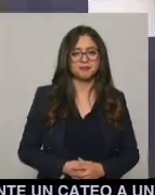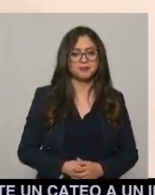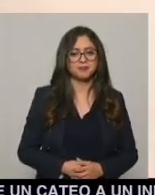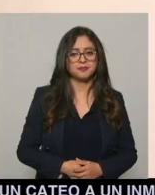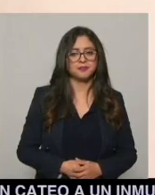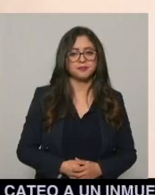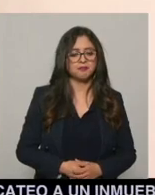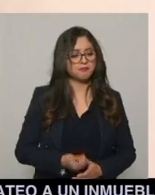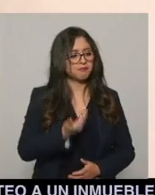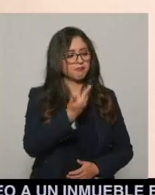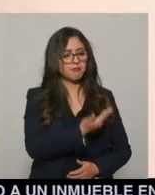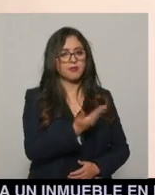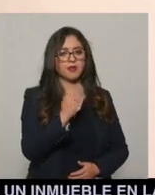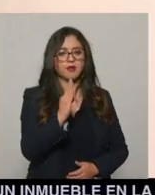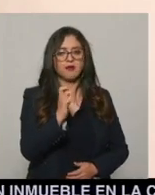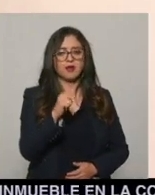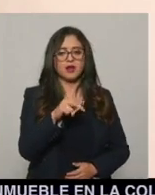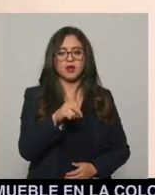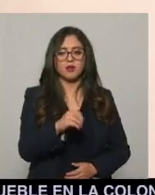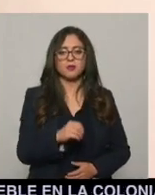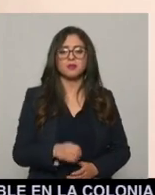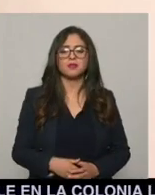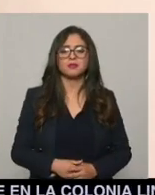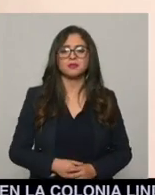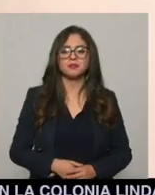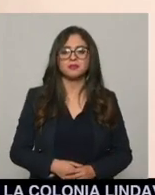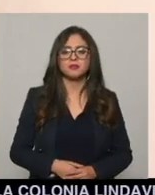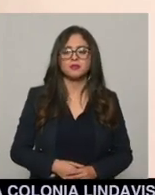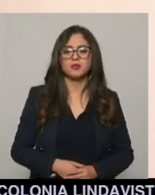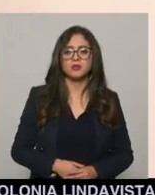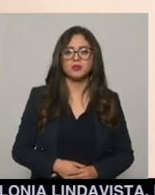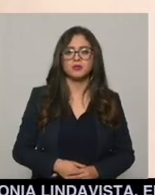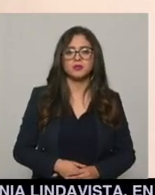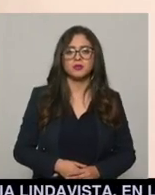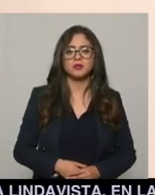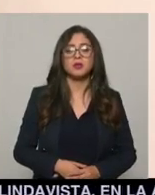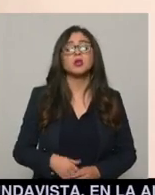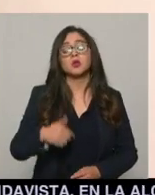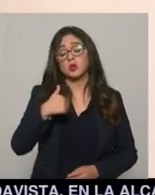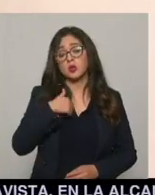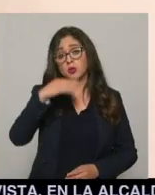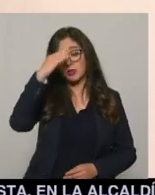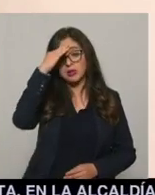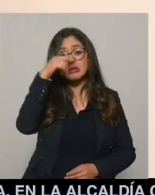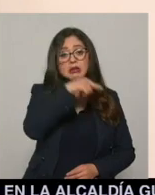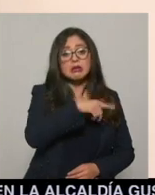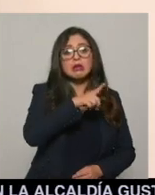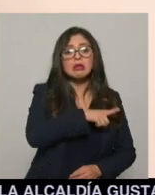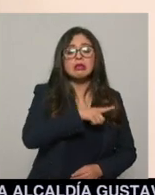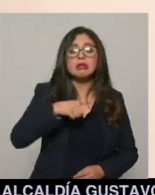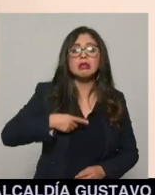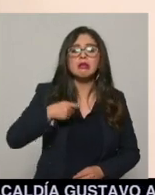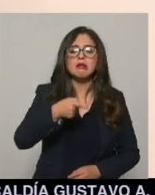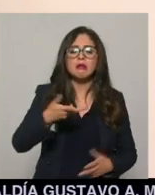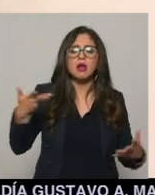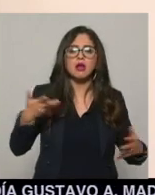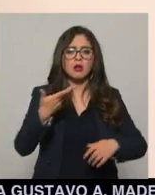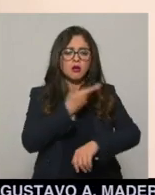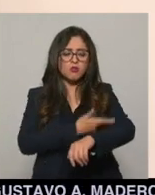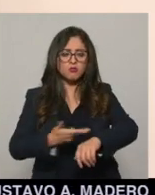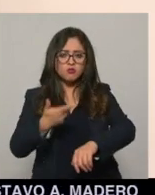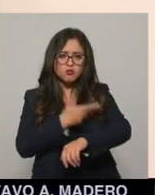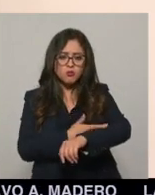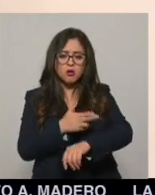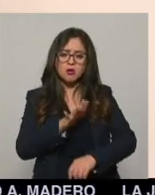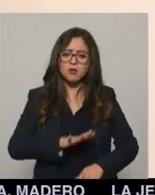Sí, me parece que este es uno de los elementos además que se tiene que realizar. La